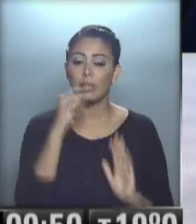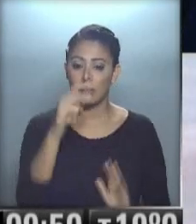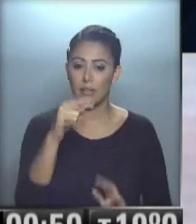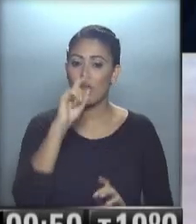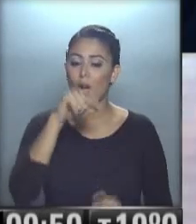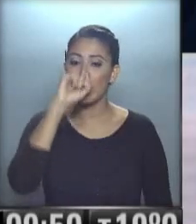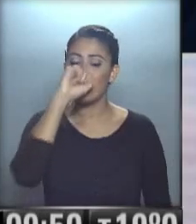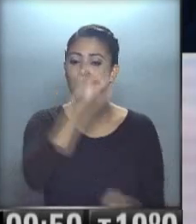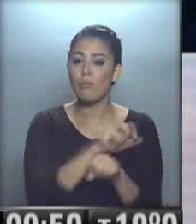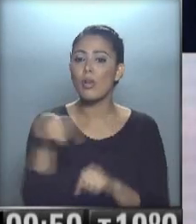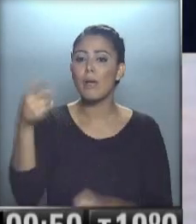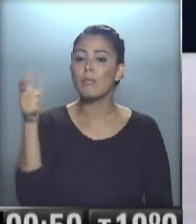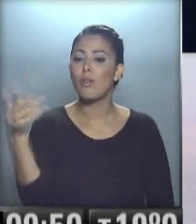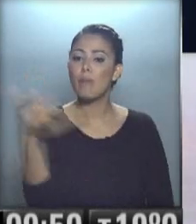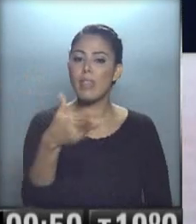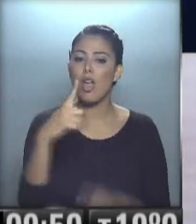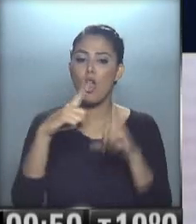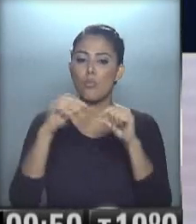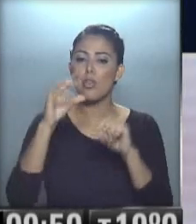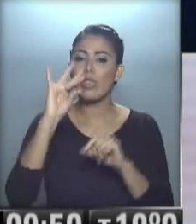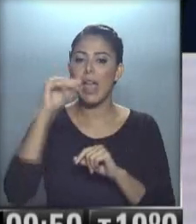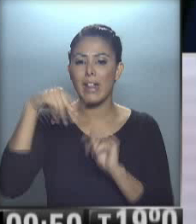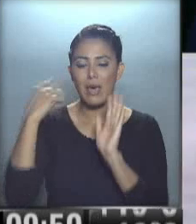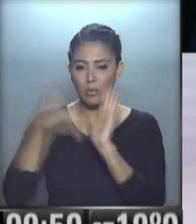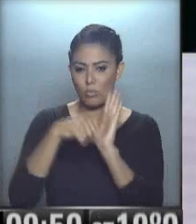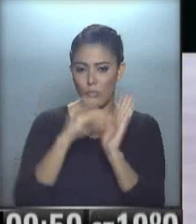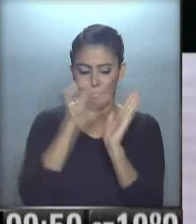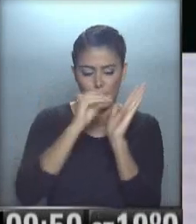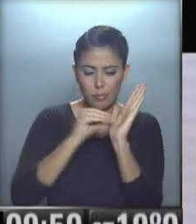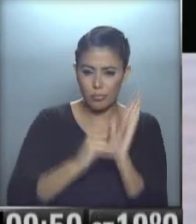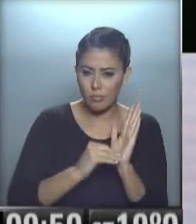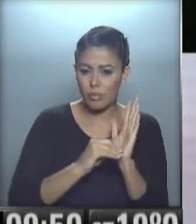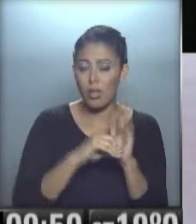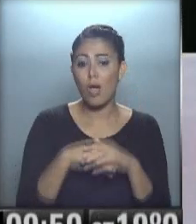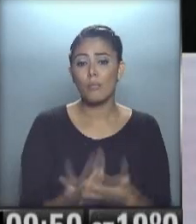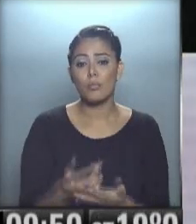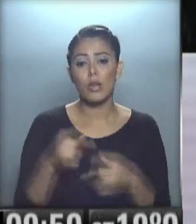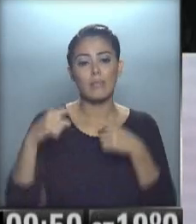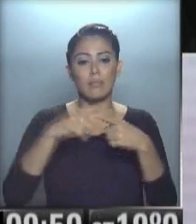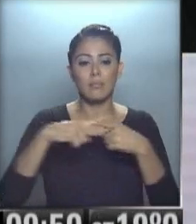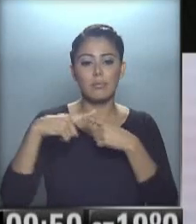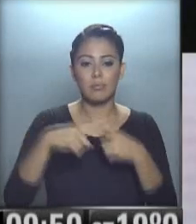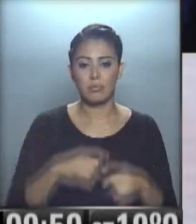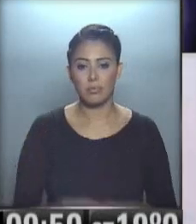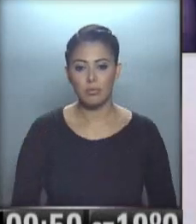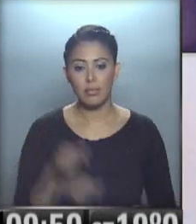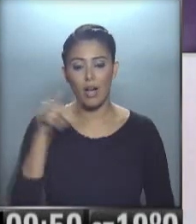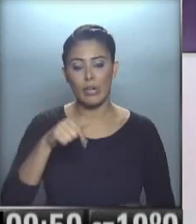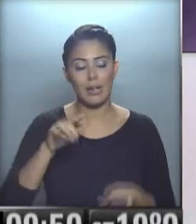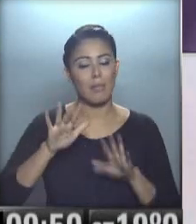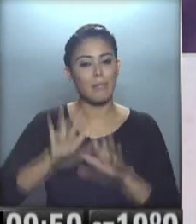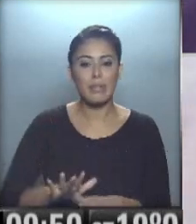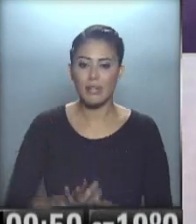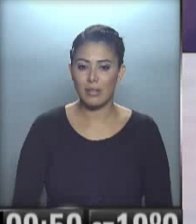en la causa al pedirles número de documento. Bueno, todas estas diferencias hacen que la negociación esté trabada,